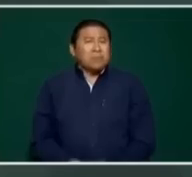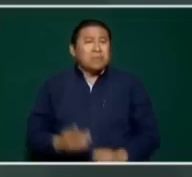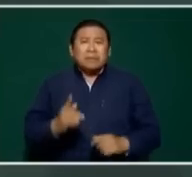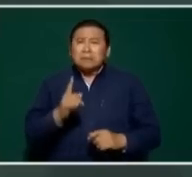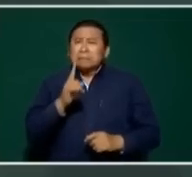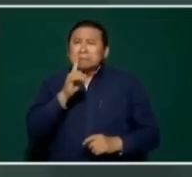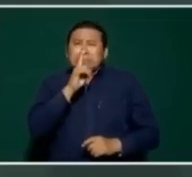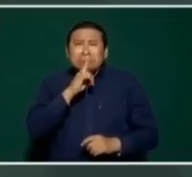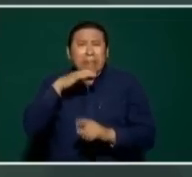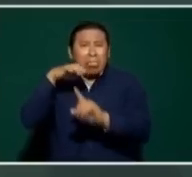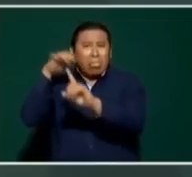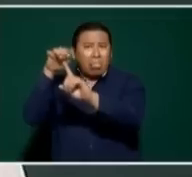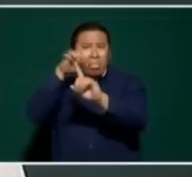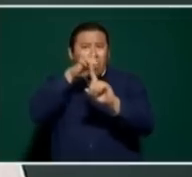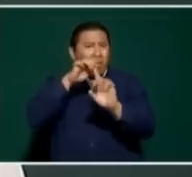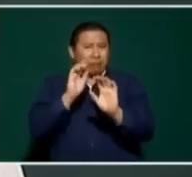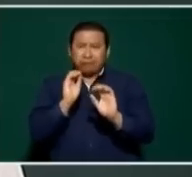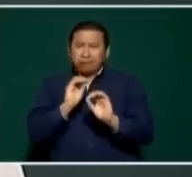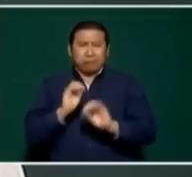No miento,